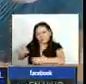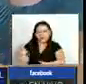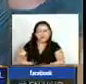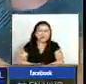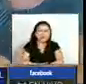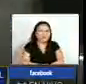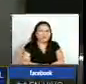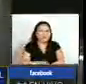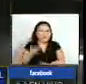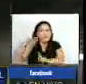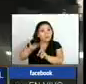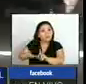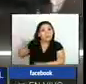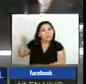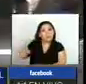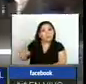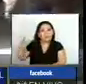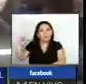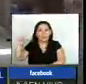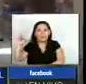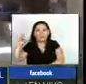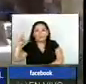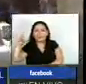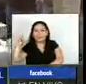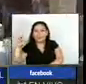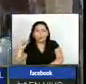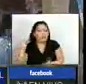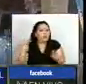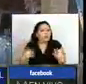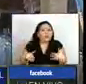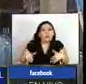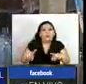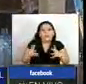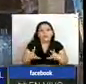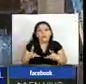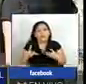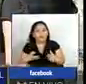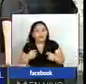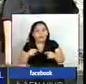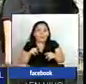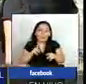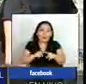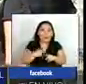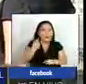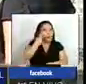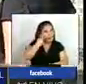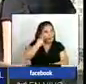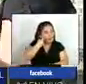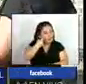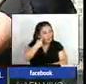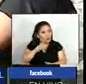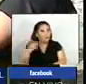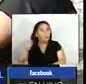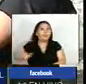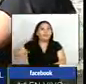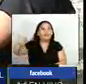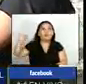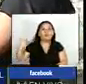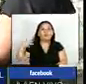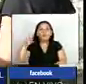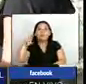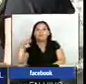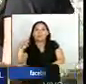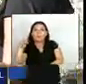Carlos Bolaños trata de desarrollar todo con normalidad, pero con extrema precaución. En 2014 fue